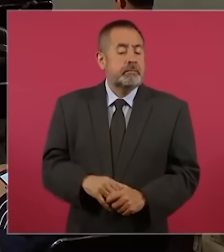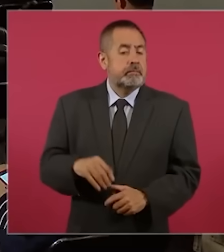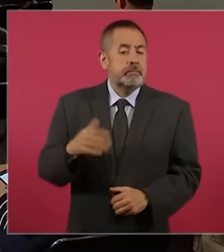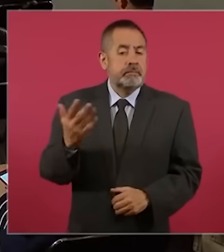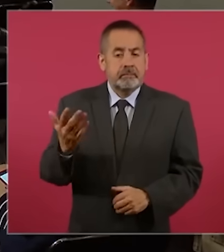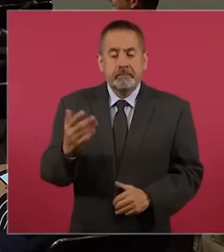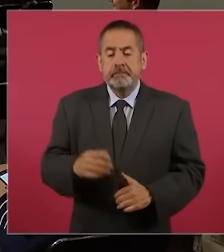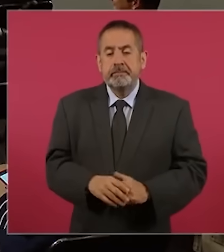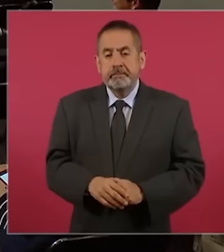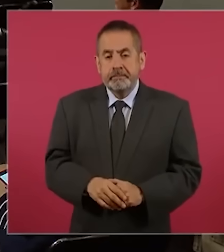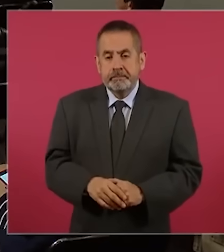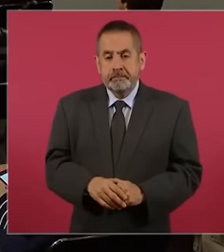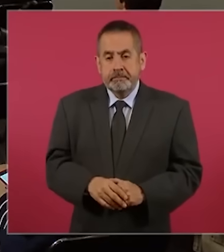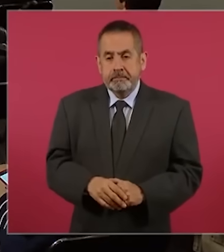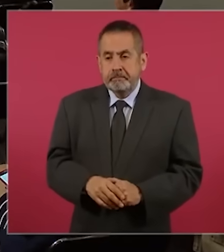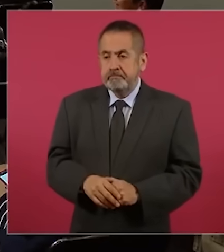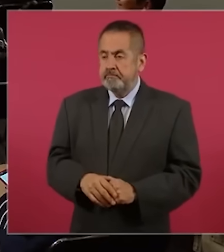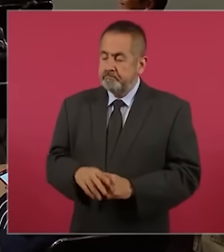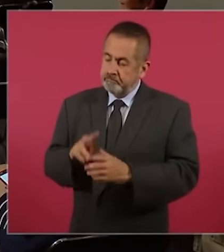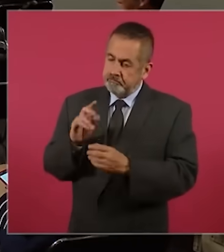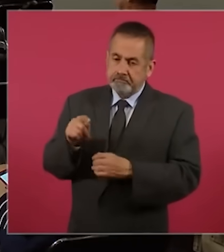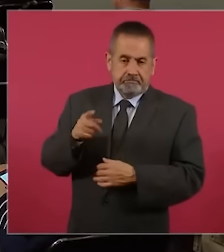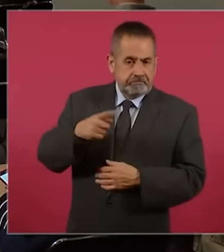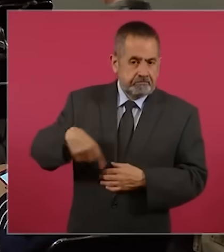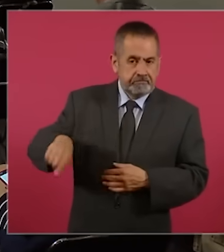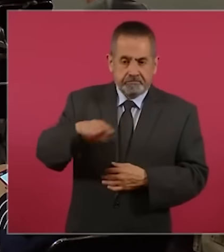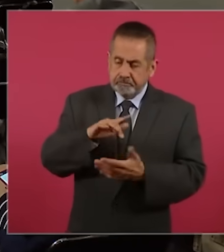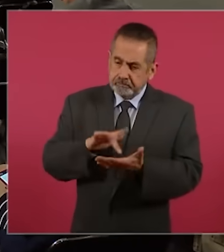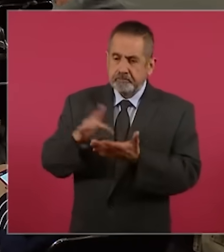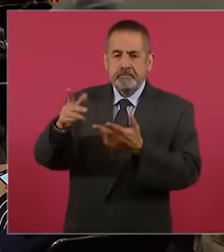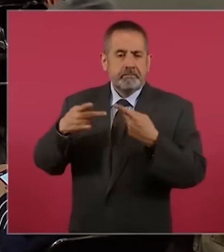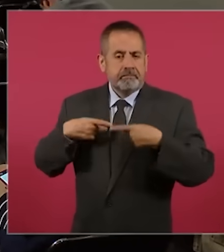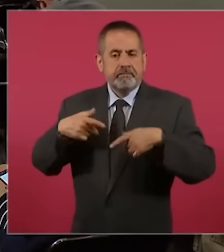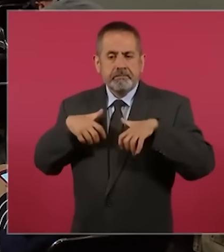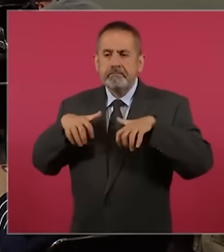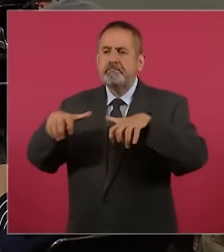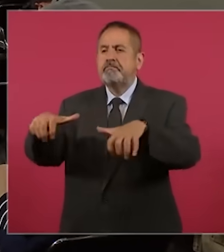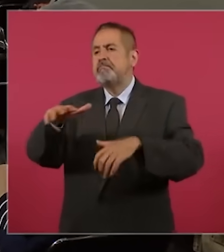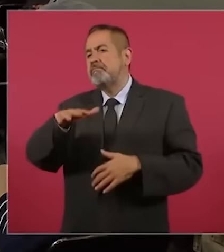Entonces, agradecerle, pues primero al pueblo,